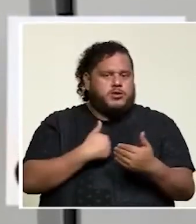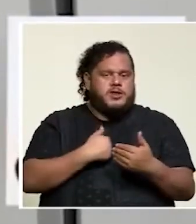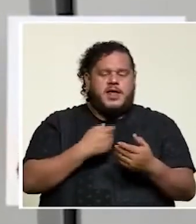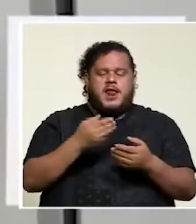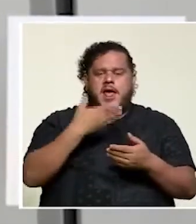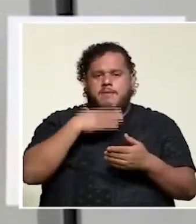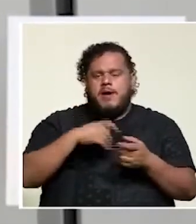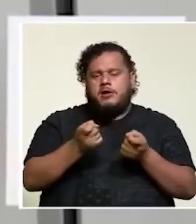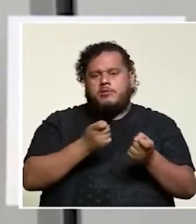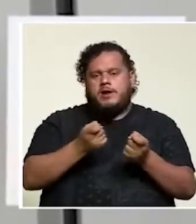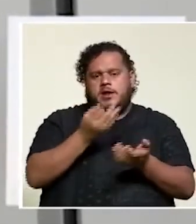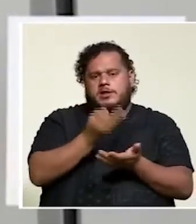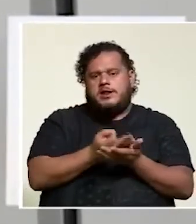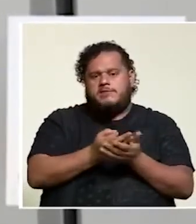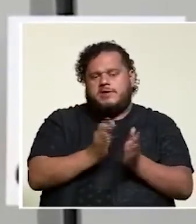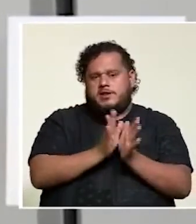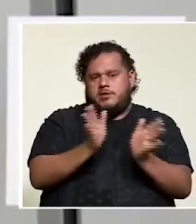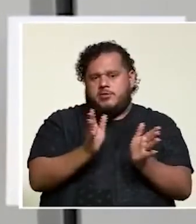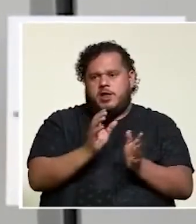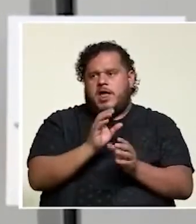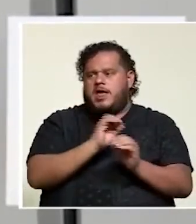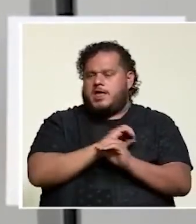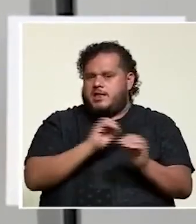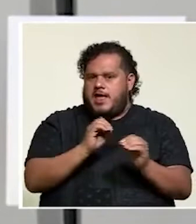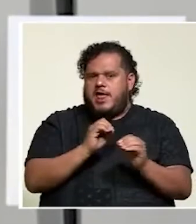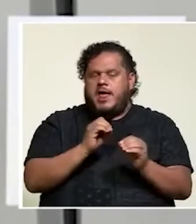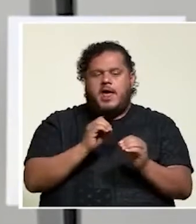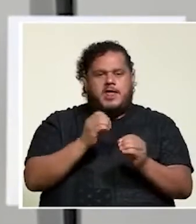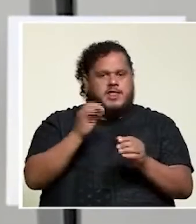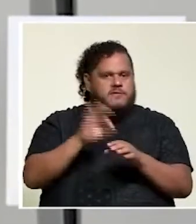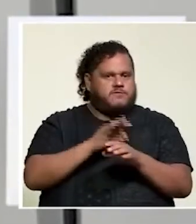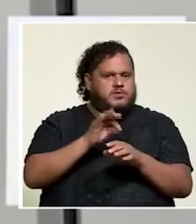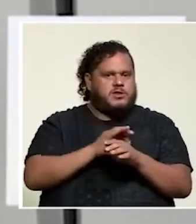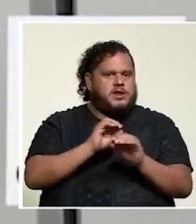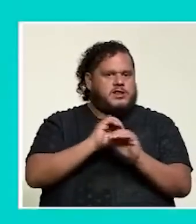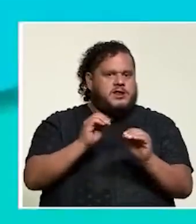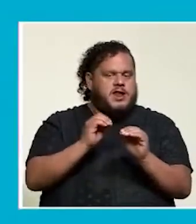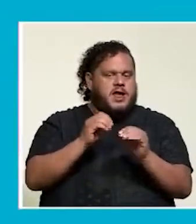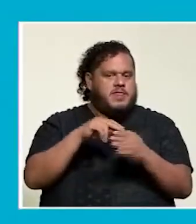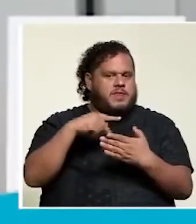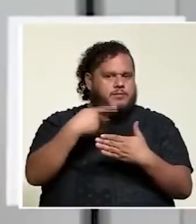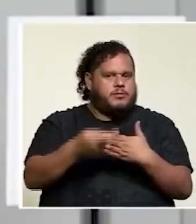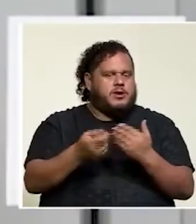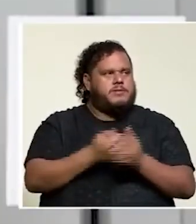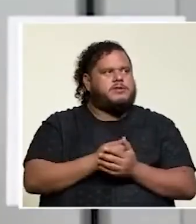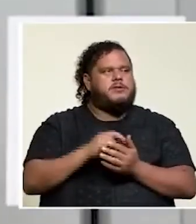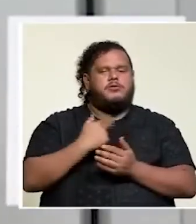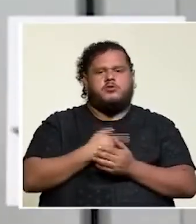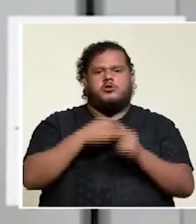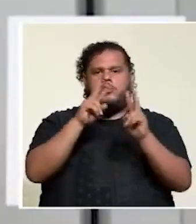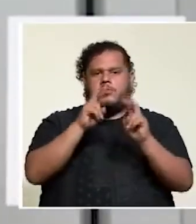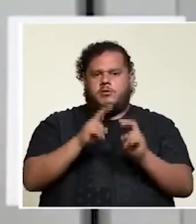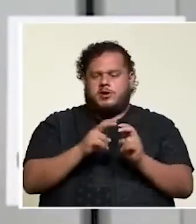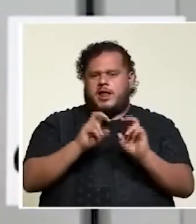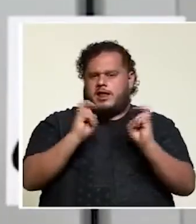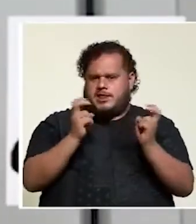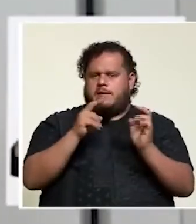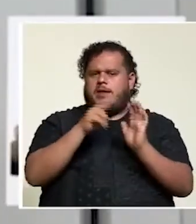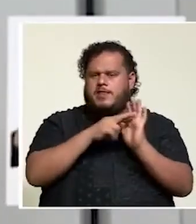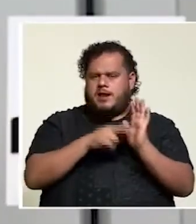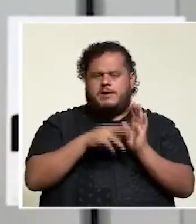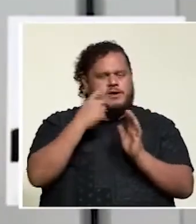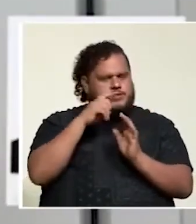manejos de las finanzas públicas, ni tampoco funcionar sin programación. ¿Vamos a revisar el tema de la regla fiscal? Claro que